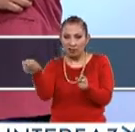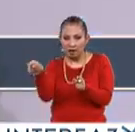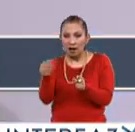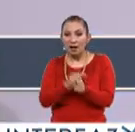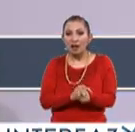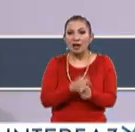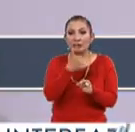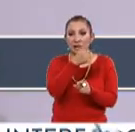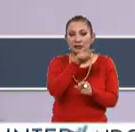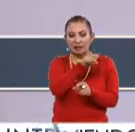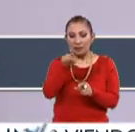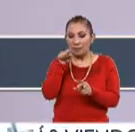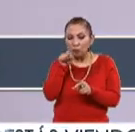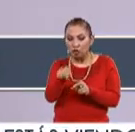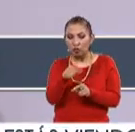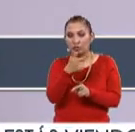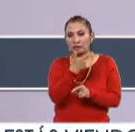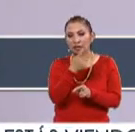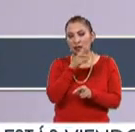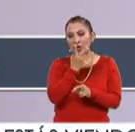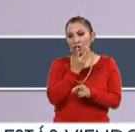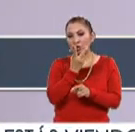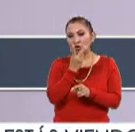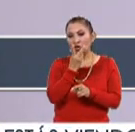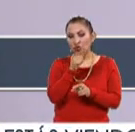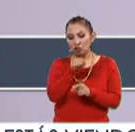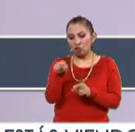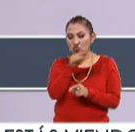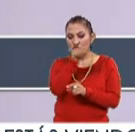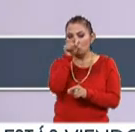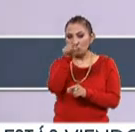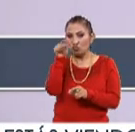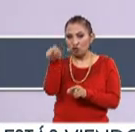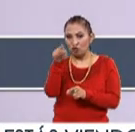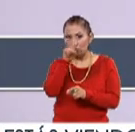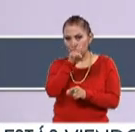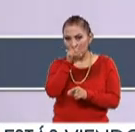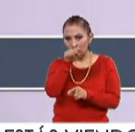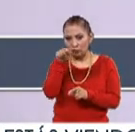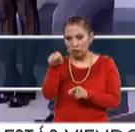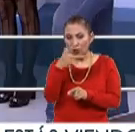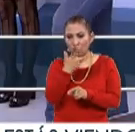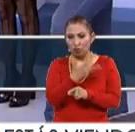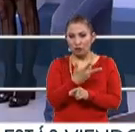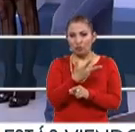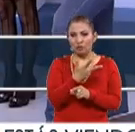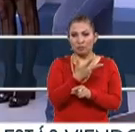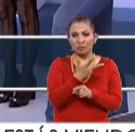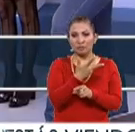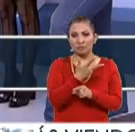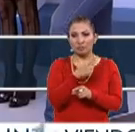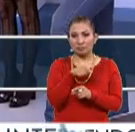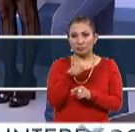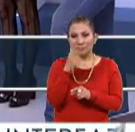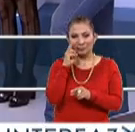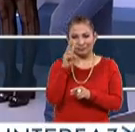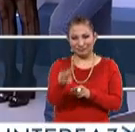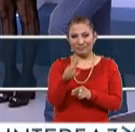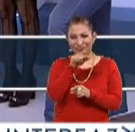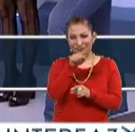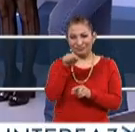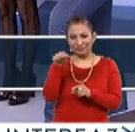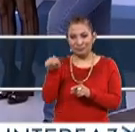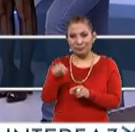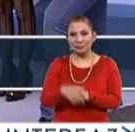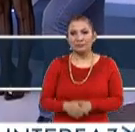raya punto. Siete, dos puntos con el cinco, ¿no? Ocho, raya con tres puntos, cinco